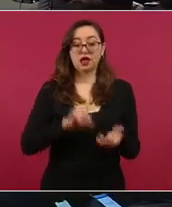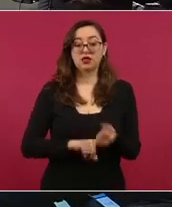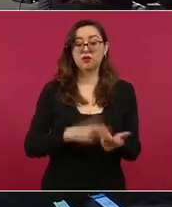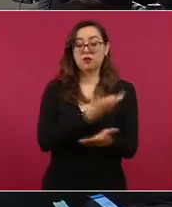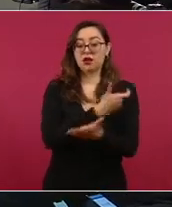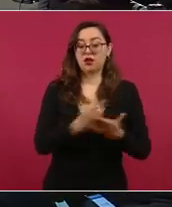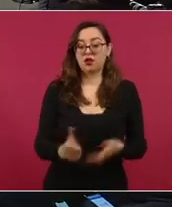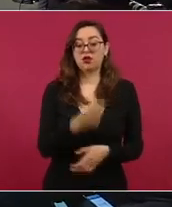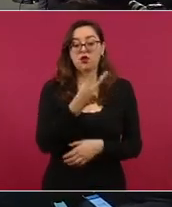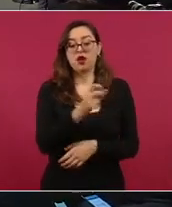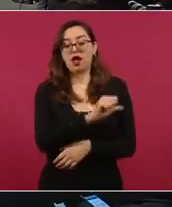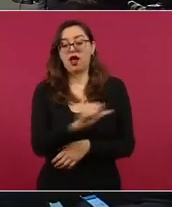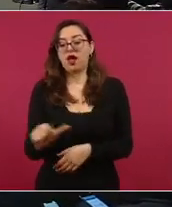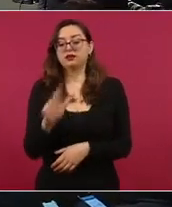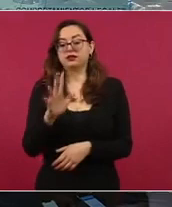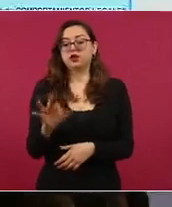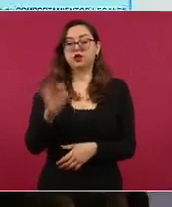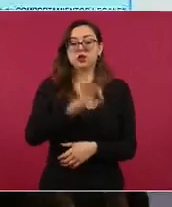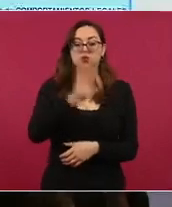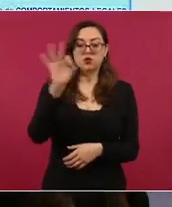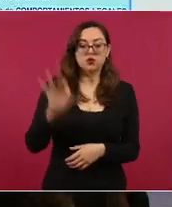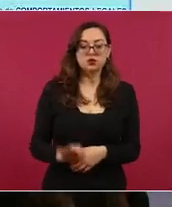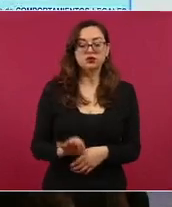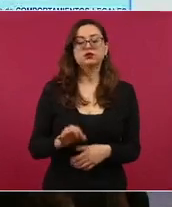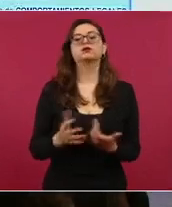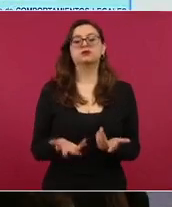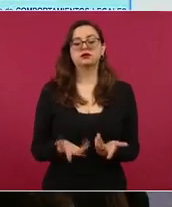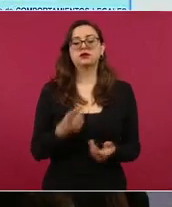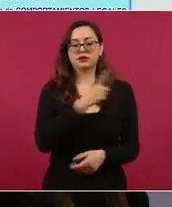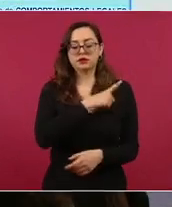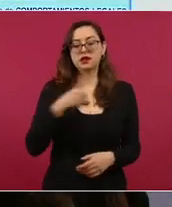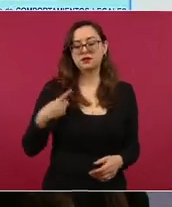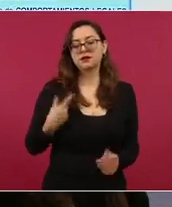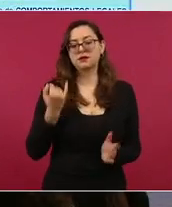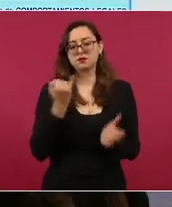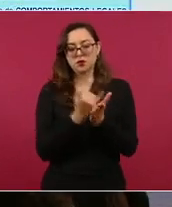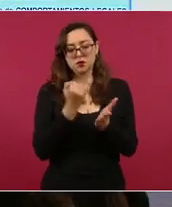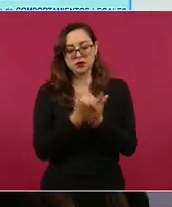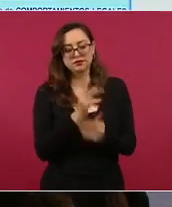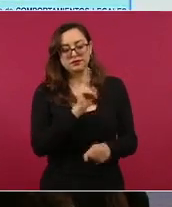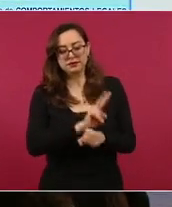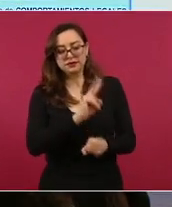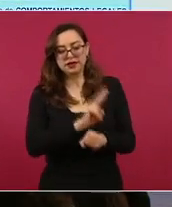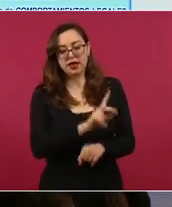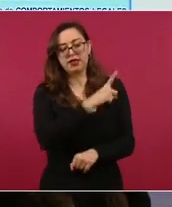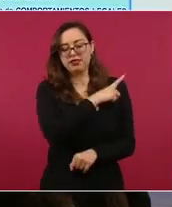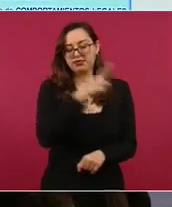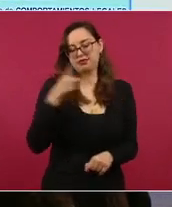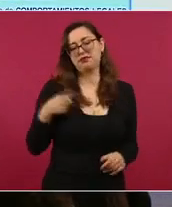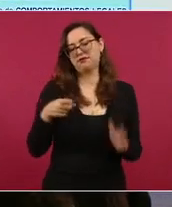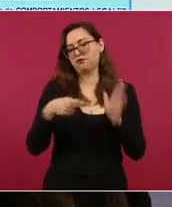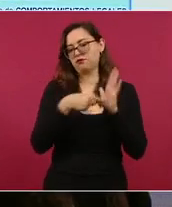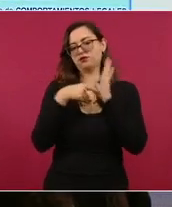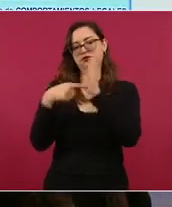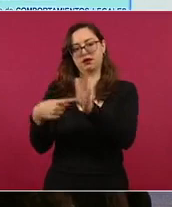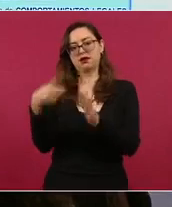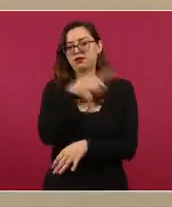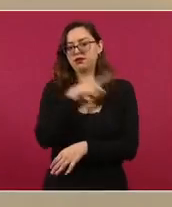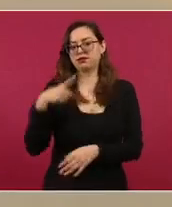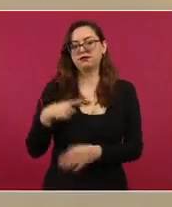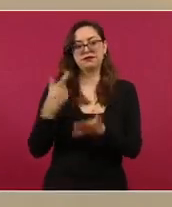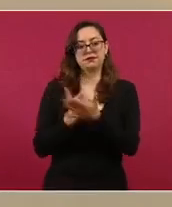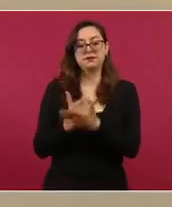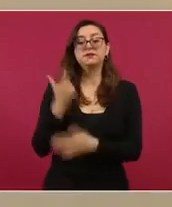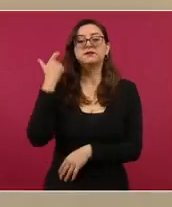evidentemente está sujeto a cuestiones de carácter fiscal y tendrá que declararse. Y como aquí se señaló en los